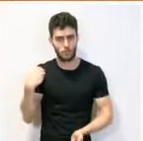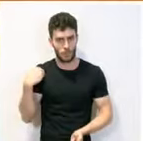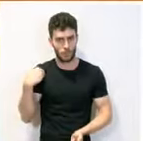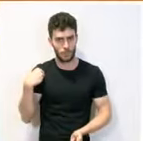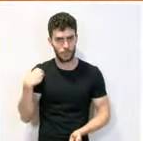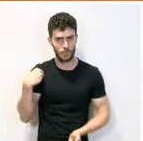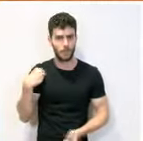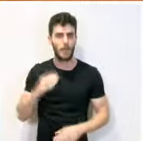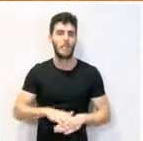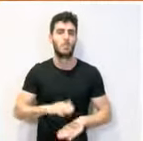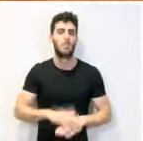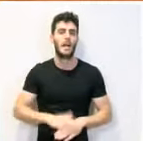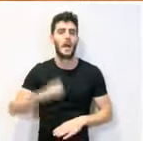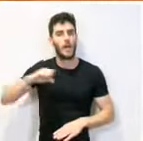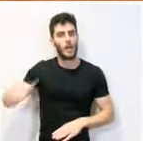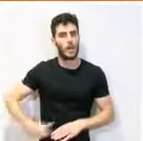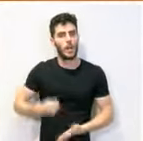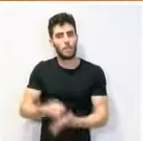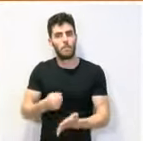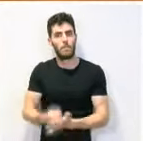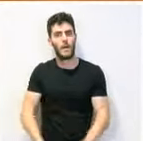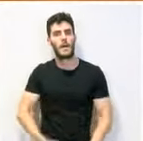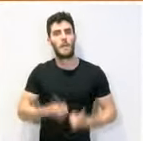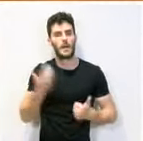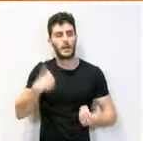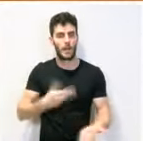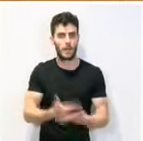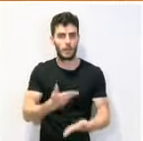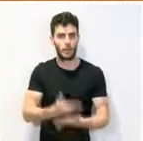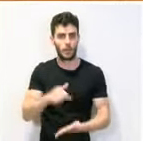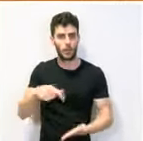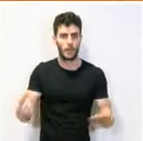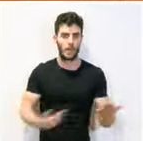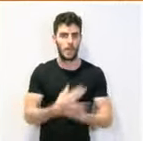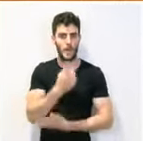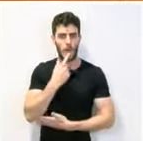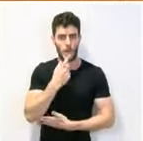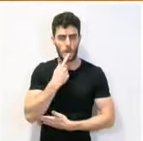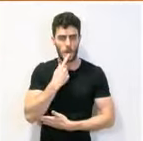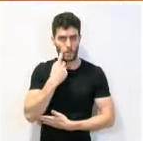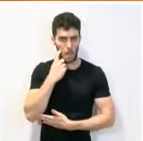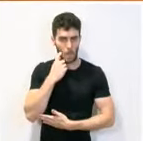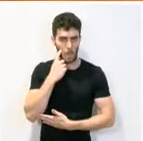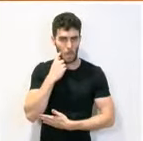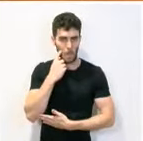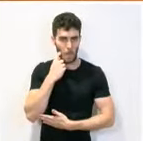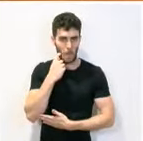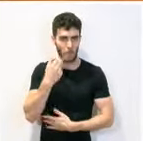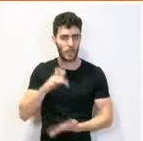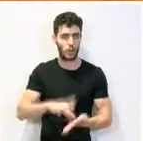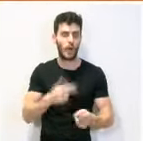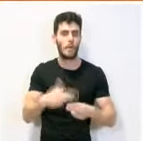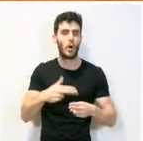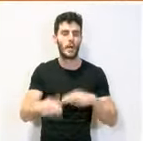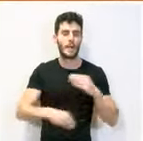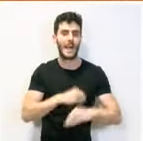las grandes fortunas. Se ha quedado demostrado, decía esta mañana, que hacer